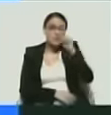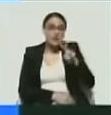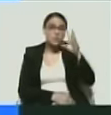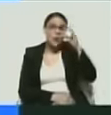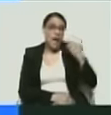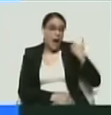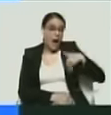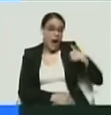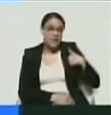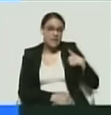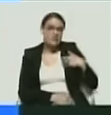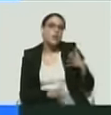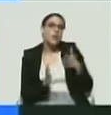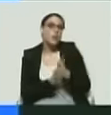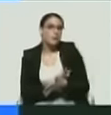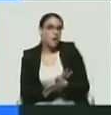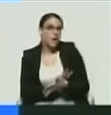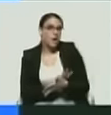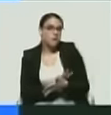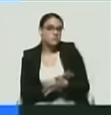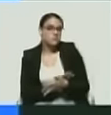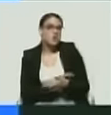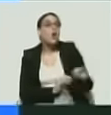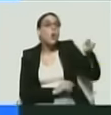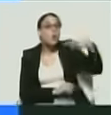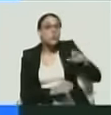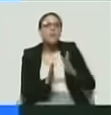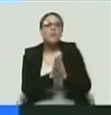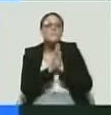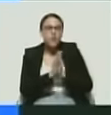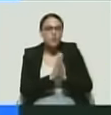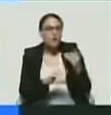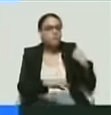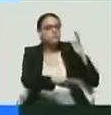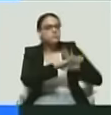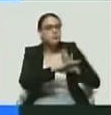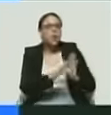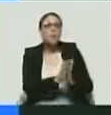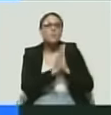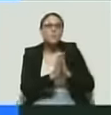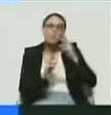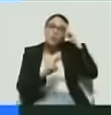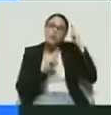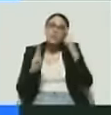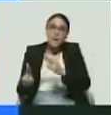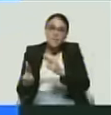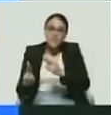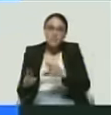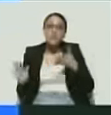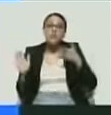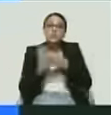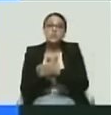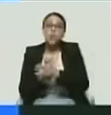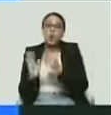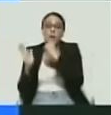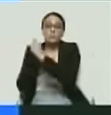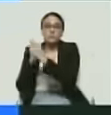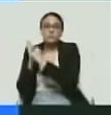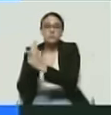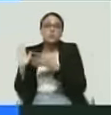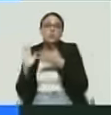acerca de si va a respetar los principios que se establecen para el derecho de asilo